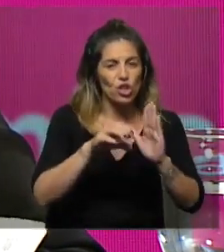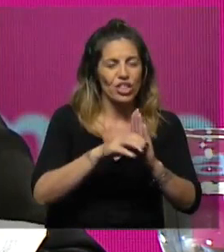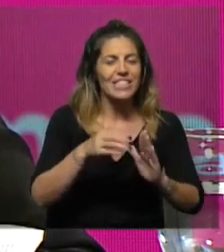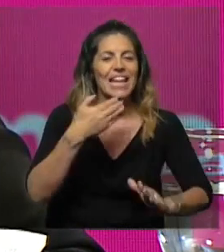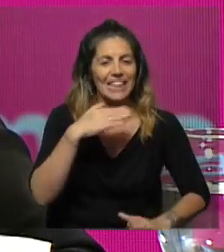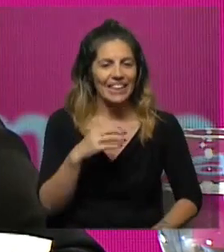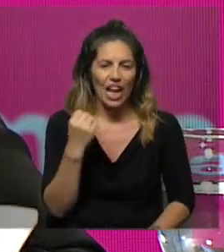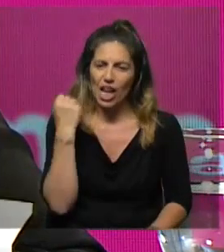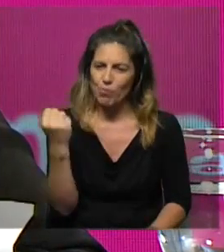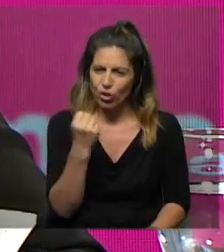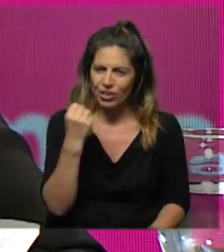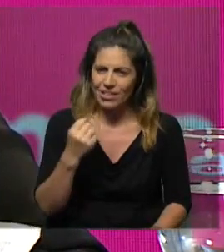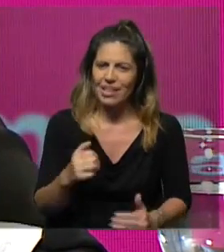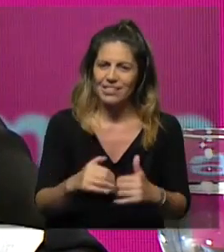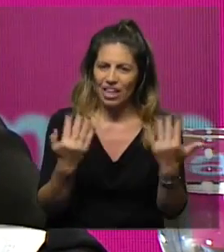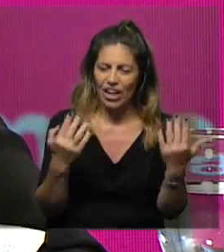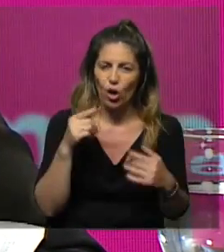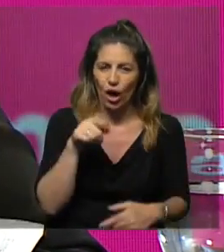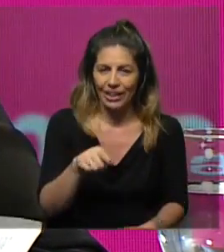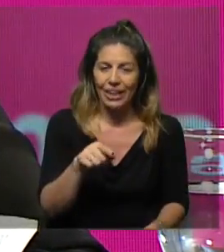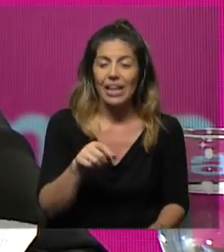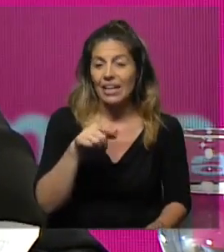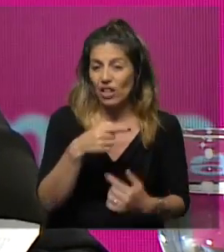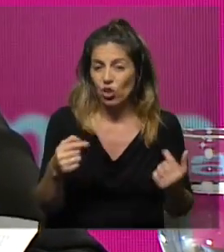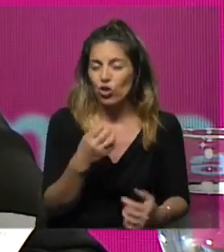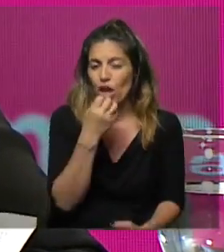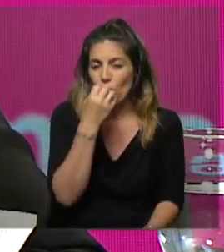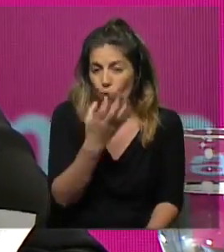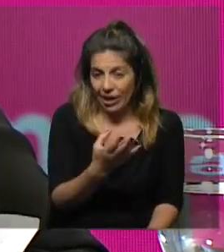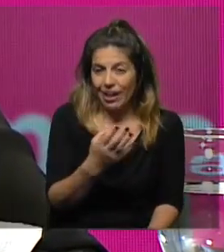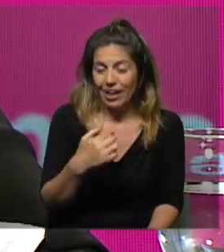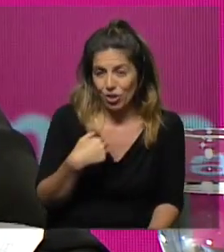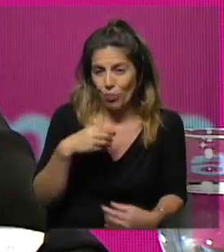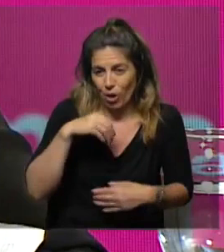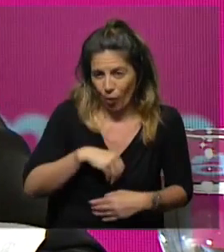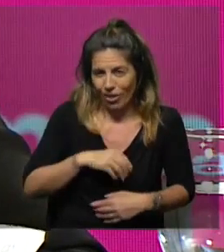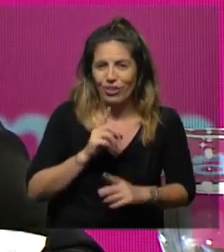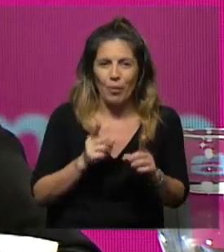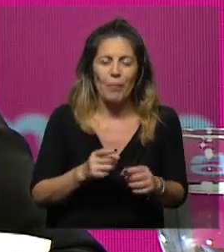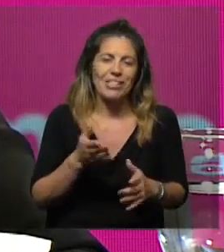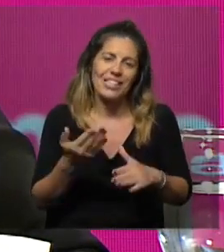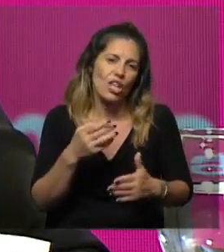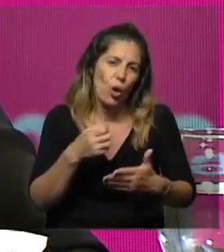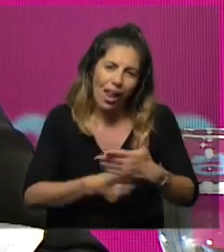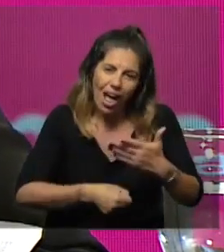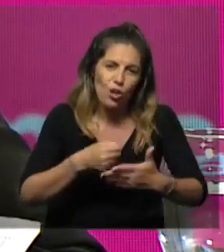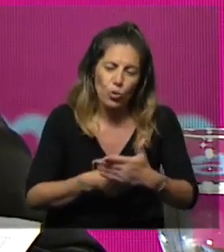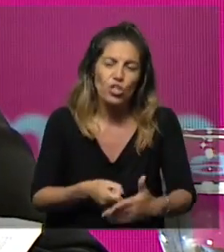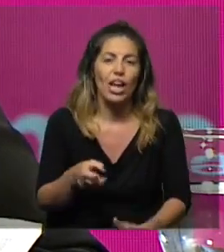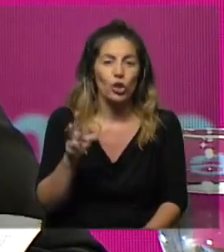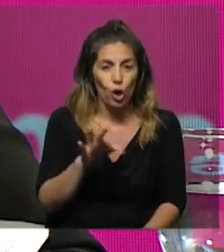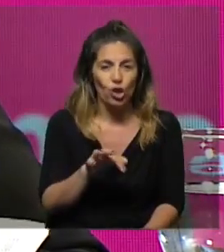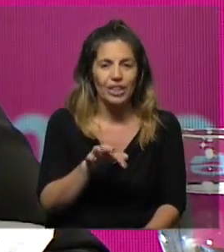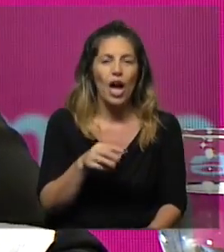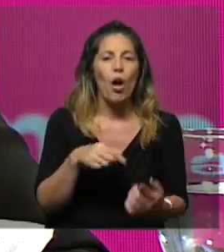este en esta casa en este lugar entonces Esas son de las cosas buenas con las que me quedo este Más allá de toda la lucha de todos los días pero pero que pero